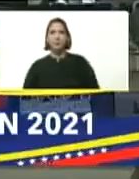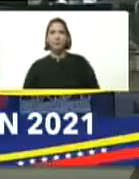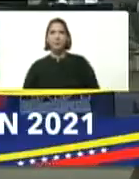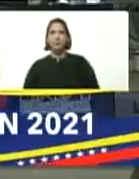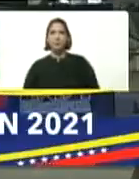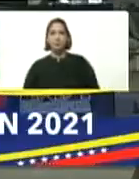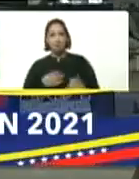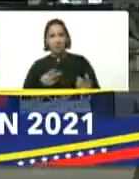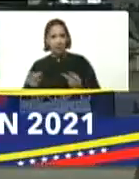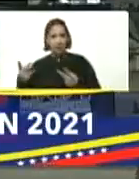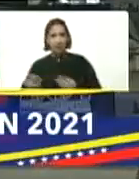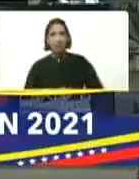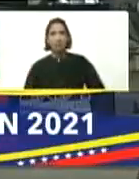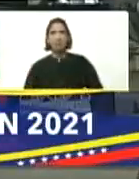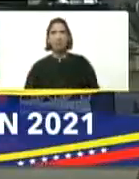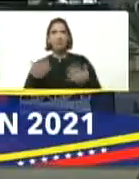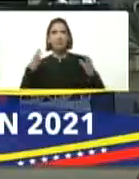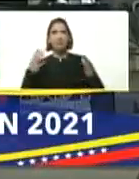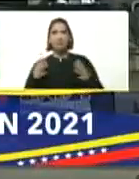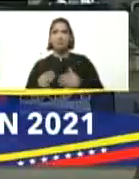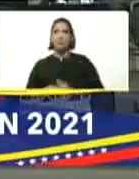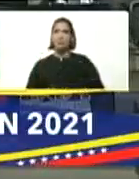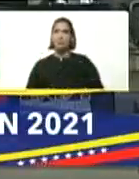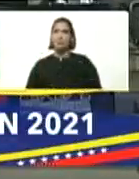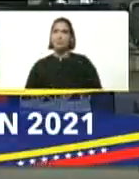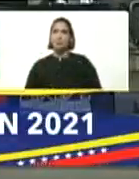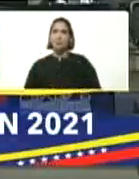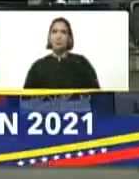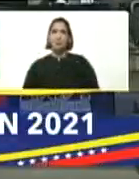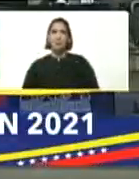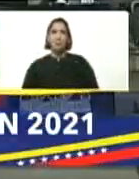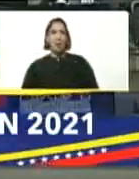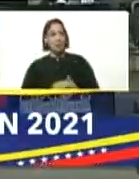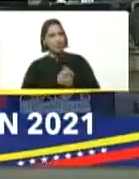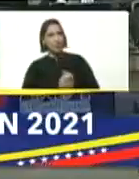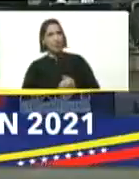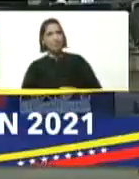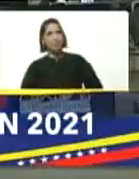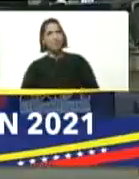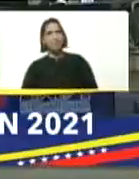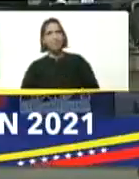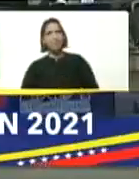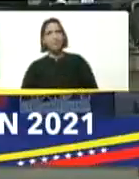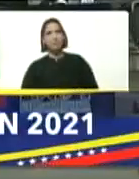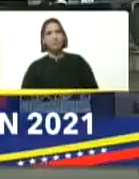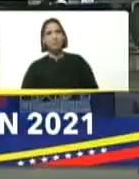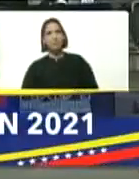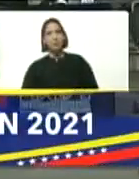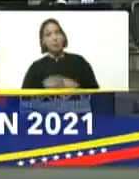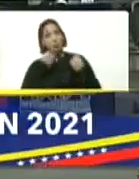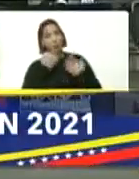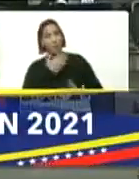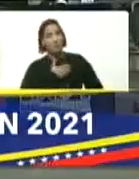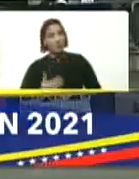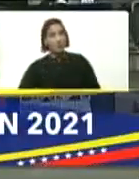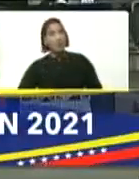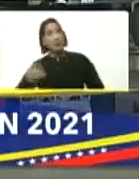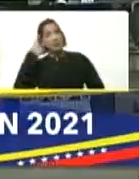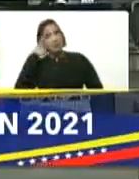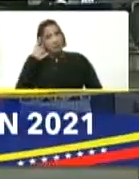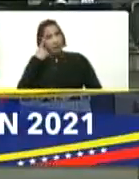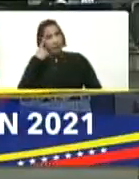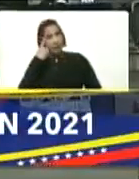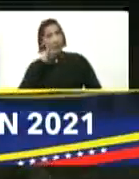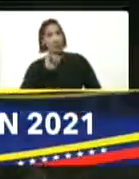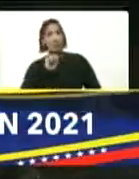Bienvenida, María Alcina. Un aplauso. Presidente. Vale, para esta compañera. Bueno, presidente, ¿sabe qué?